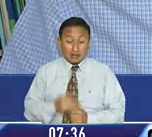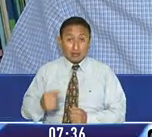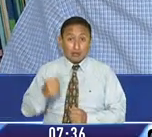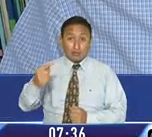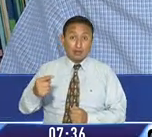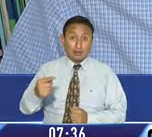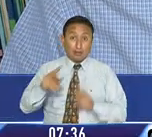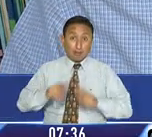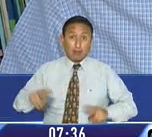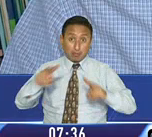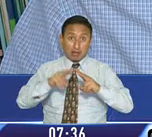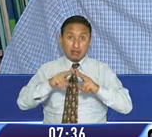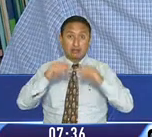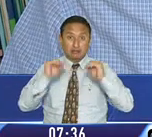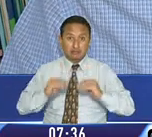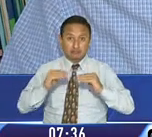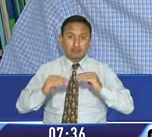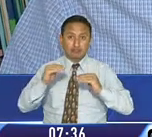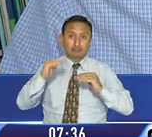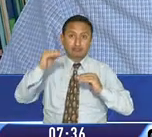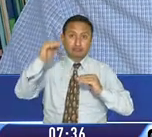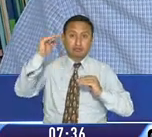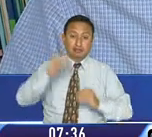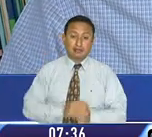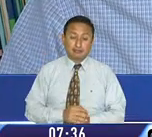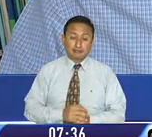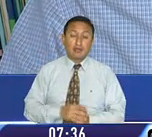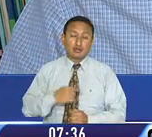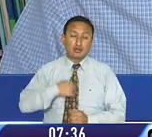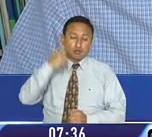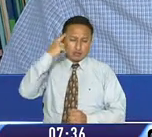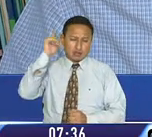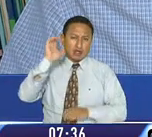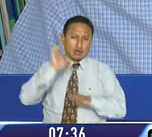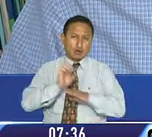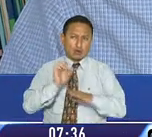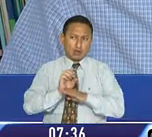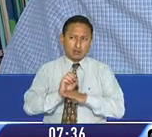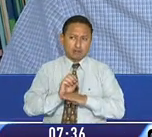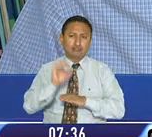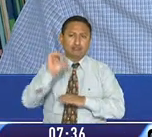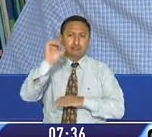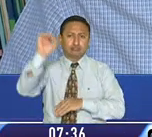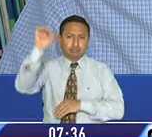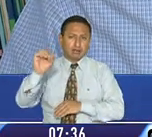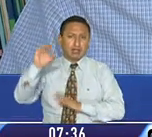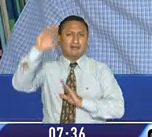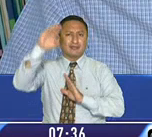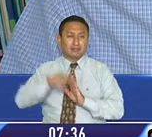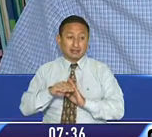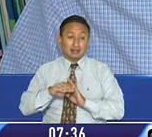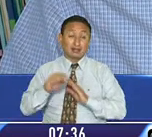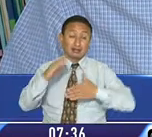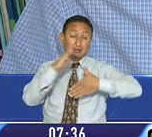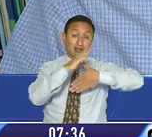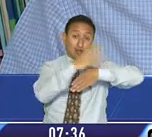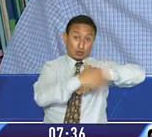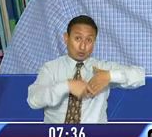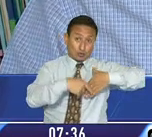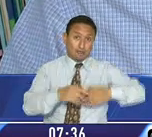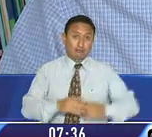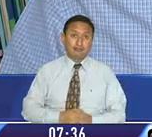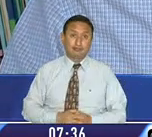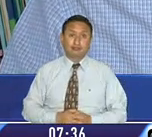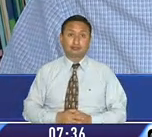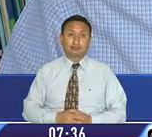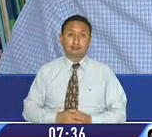los alimentos continúen al alza. Yo creo igual que el Ecuador va a tener una inflación bastante menor que la de otros países. Incrementa el